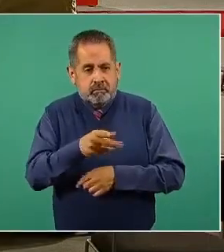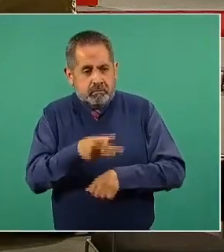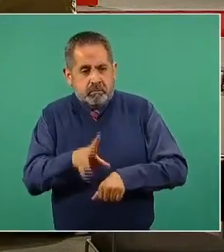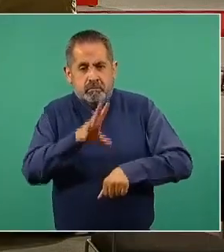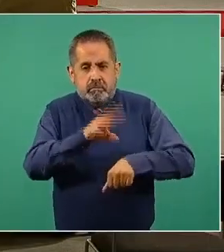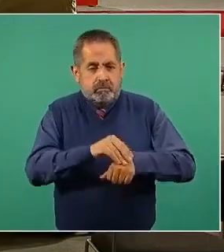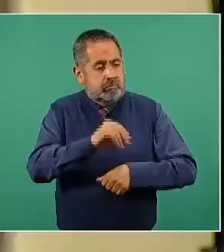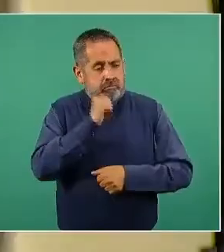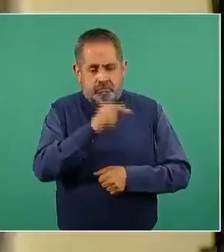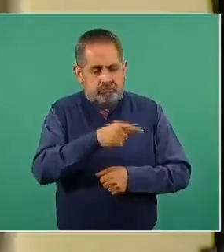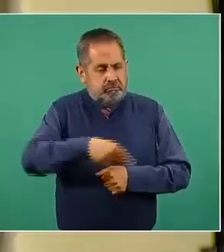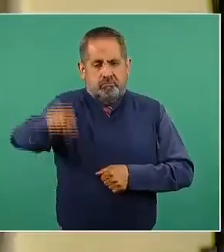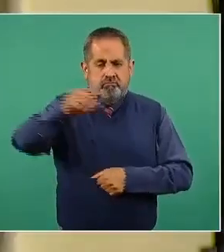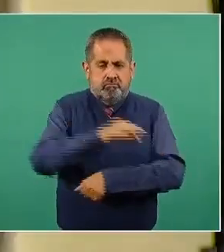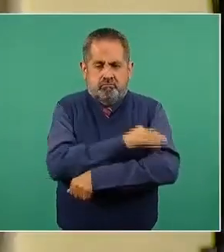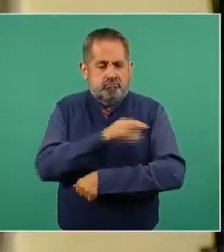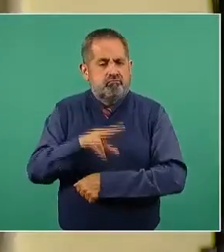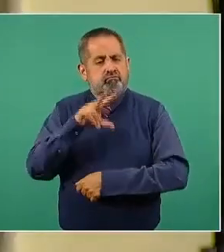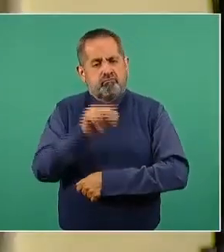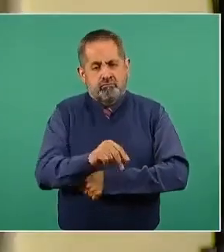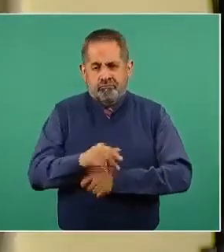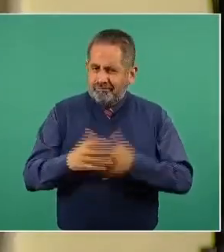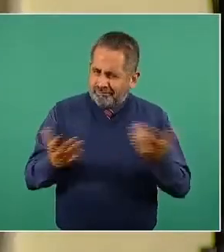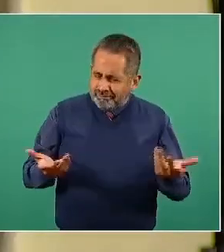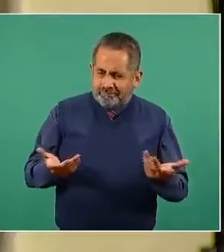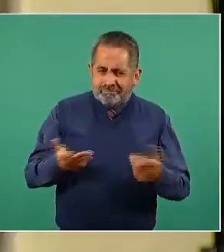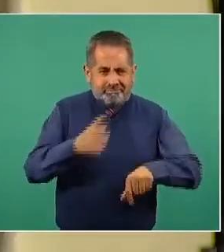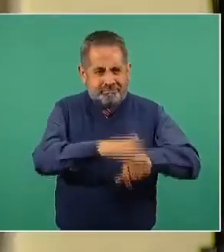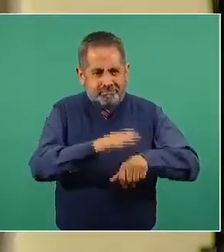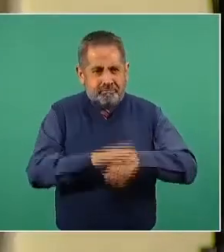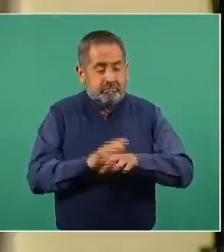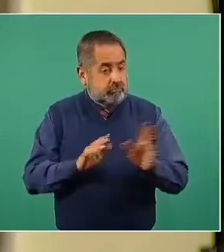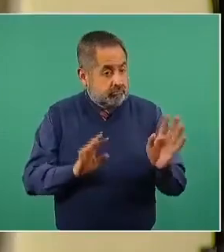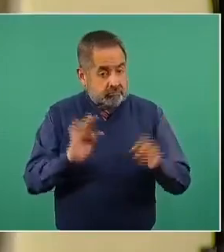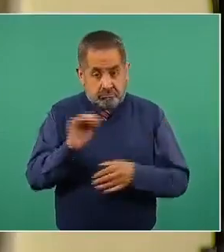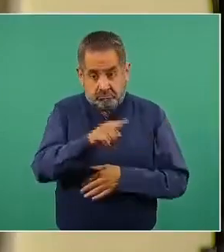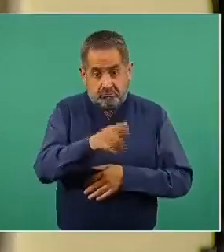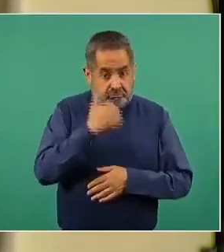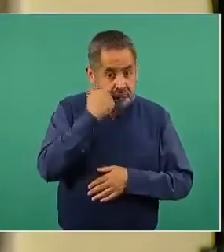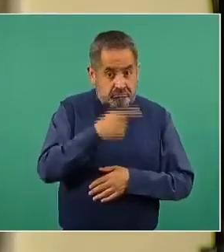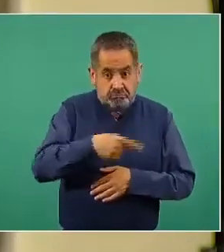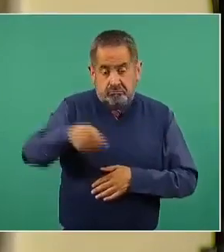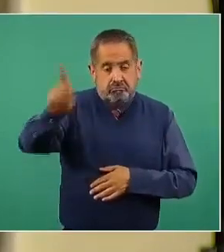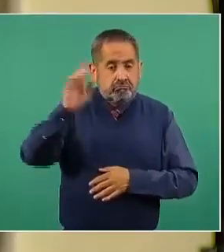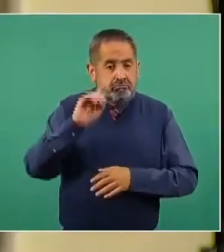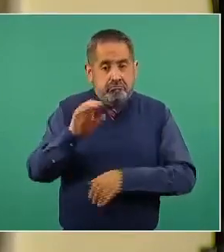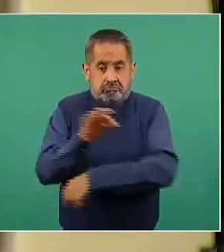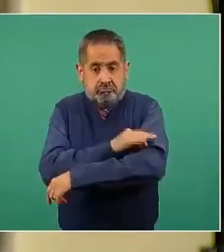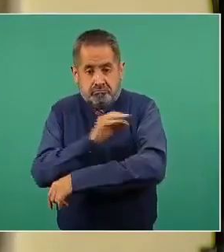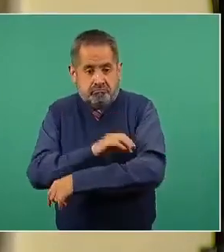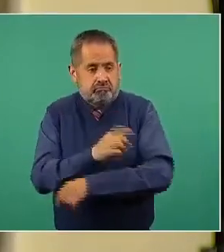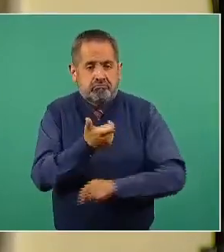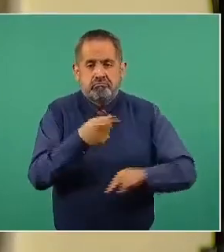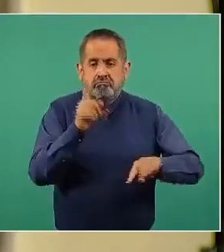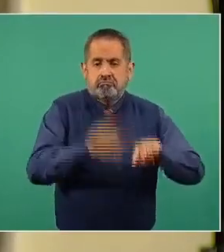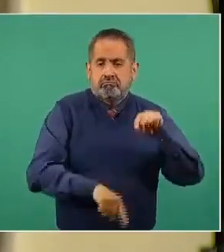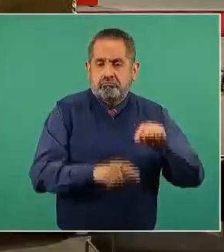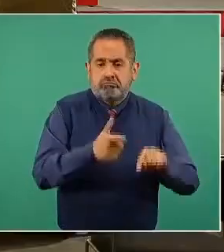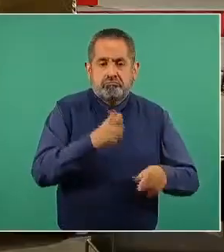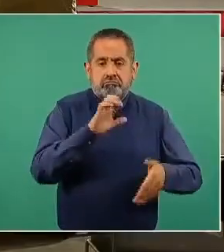sus empleados de salir a vacunarse y donde incluso a veces les dicen, si tienes que faltar a trabajar, te descontamos el